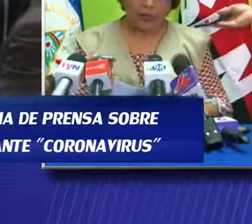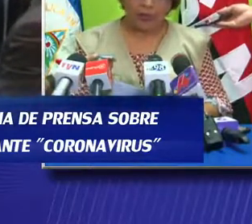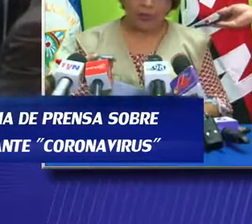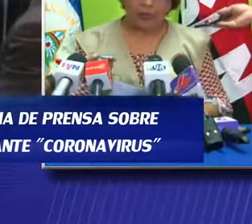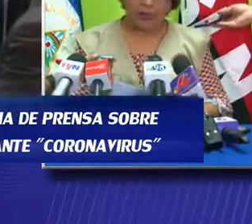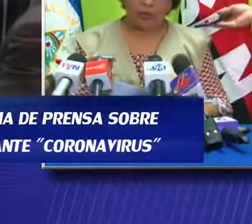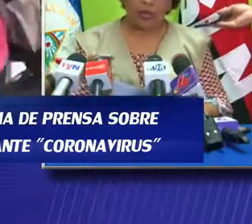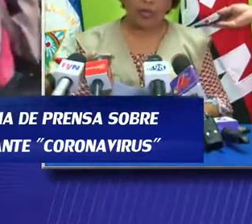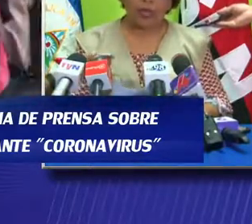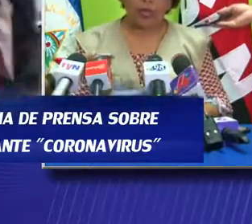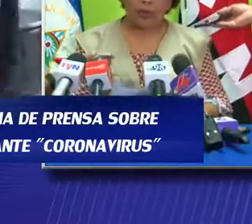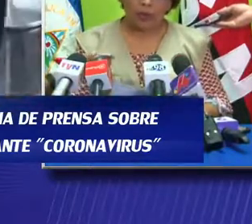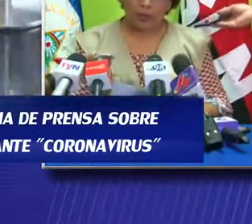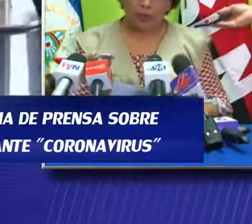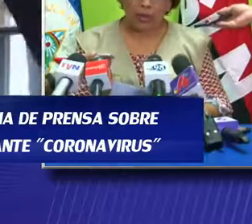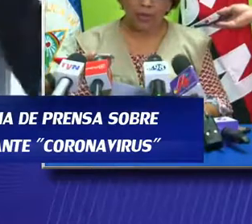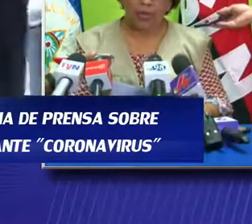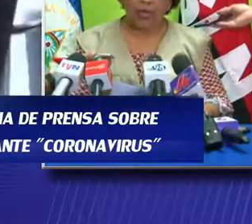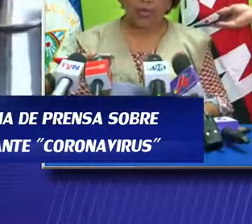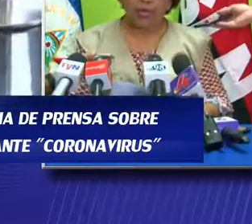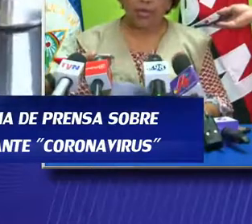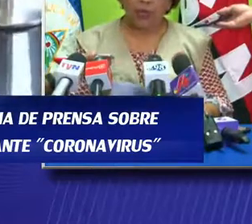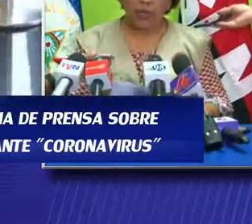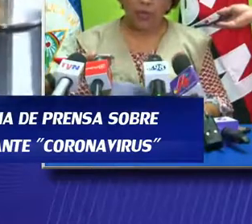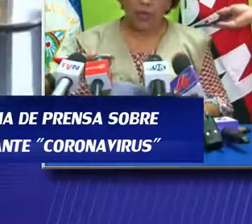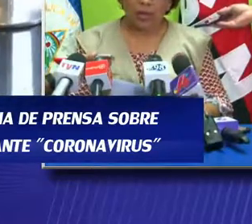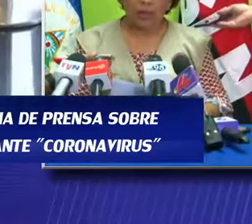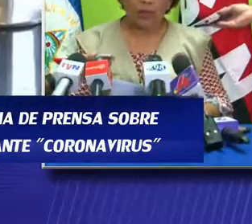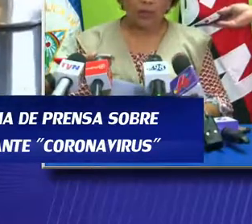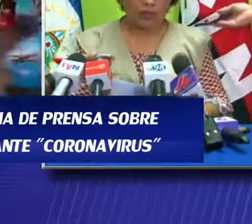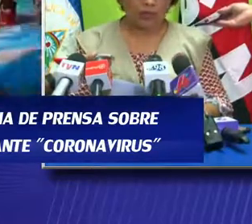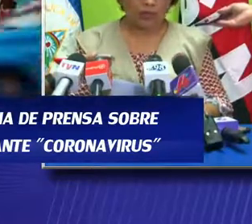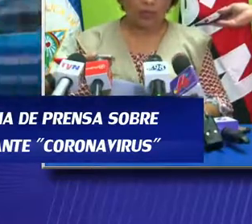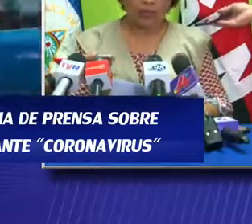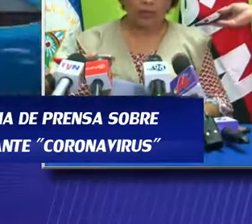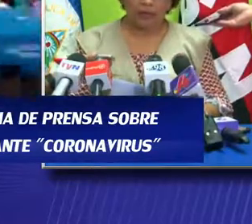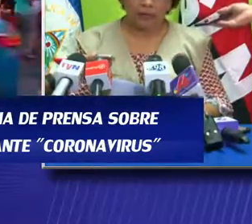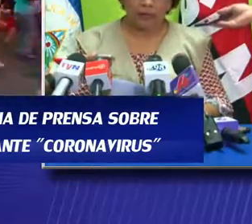presentan cuadros respiratorios, en el lavado de manos y en el cuidado